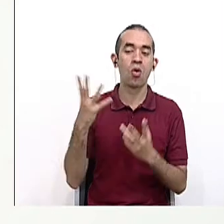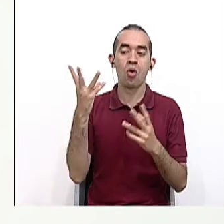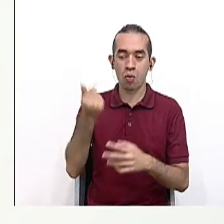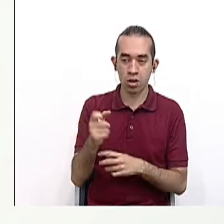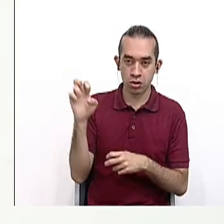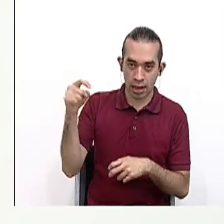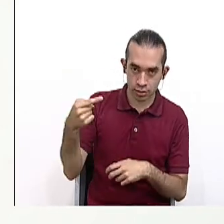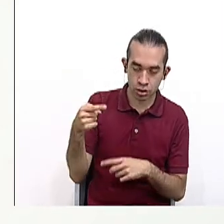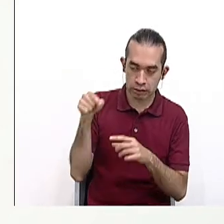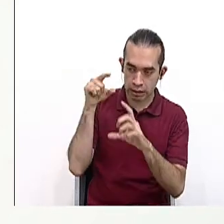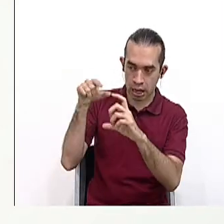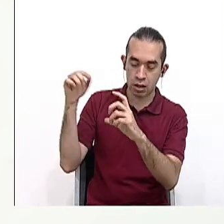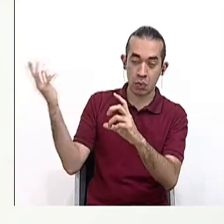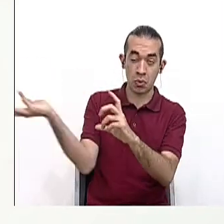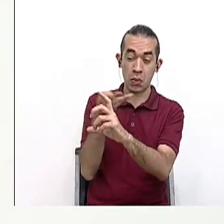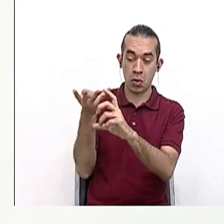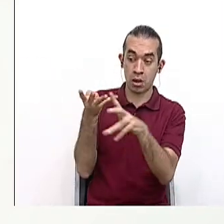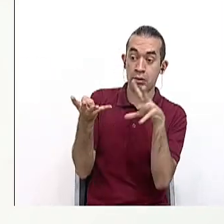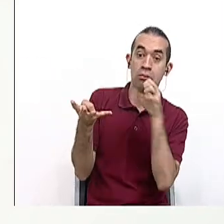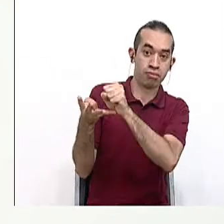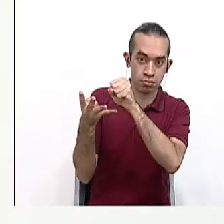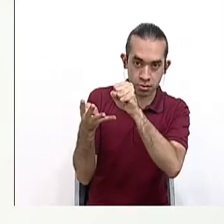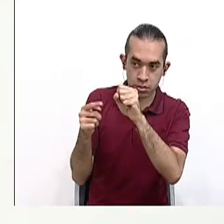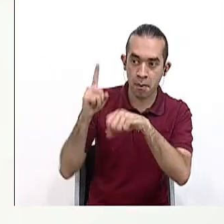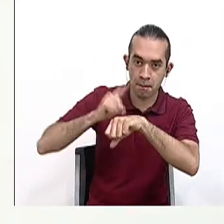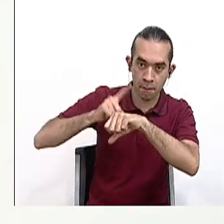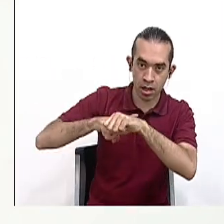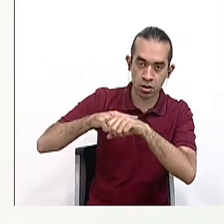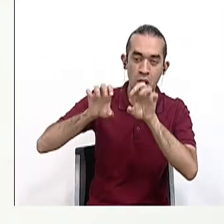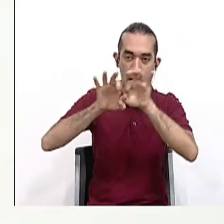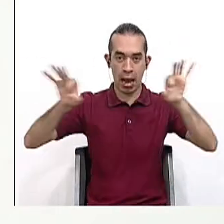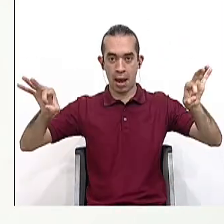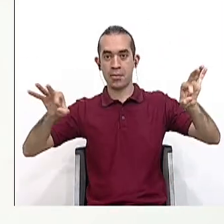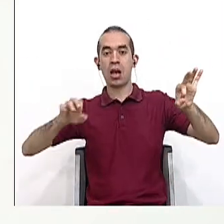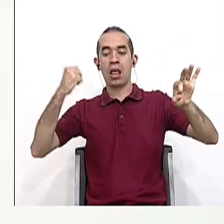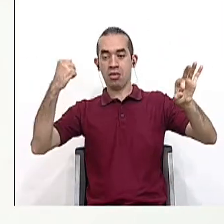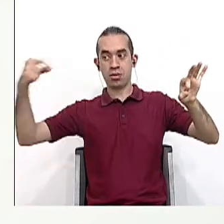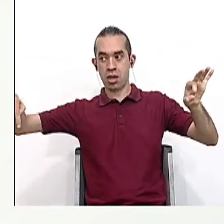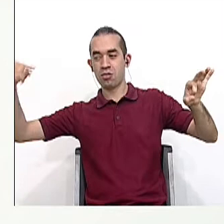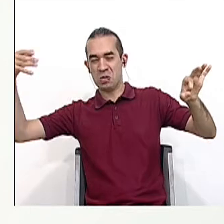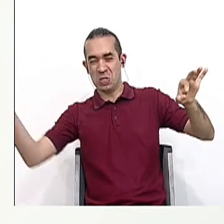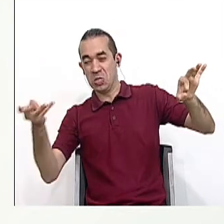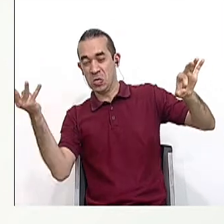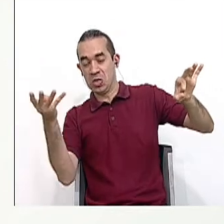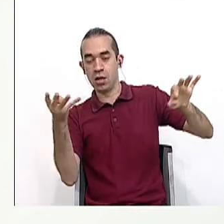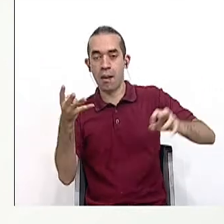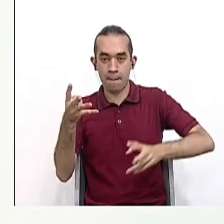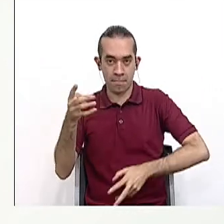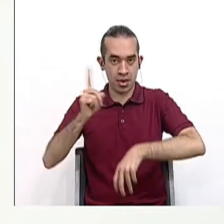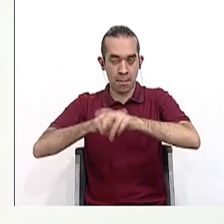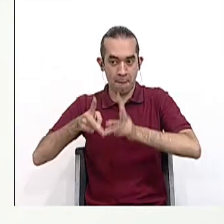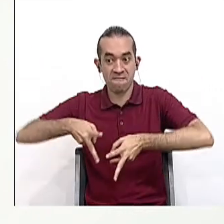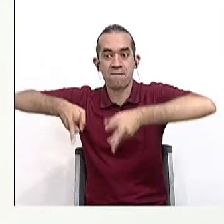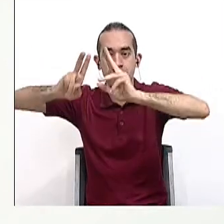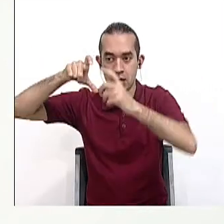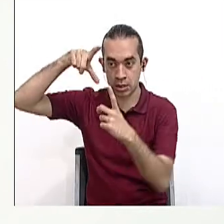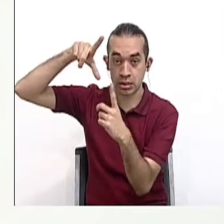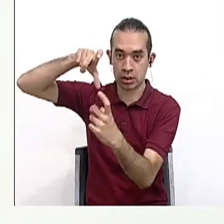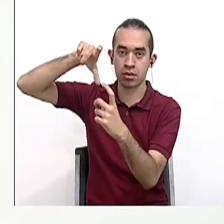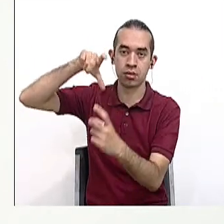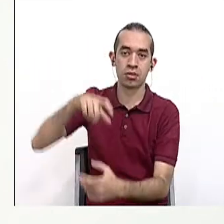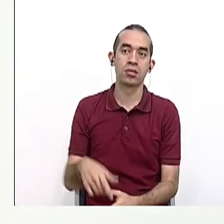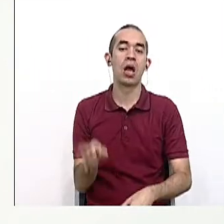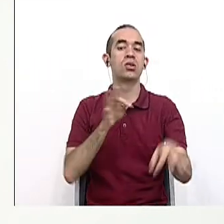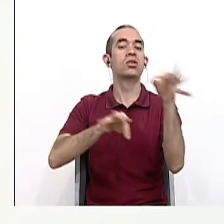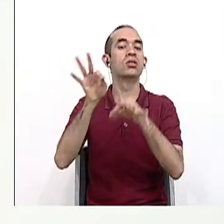de ese punto dado en ese alambre con esa intensidad en ese tiempo. Únicamente tenemos que sustituir y